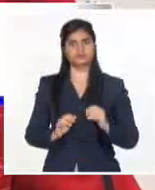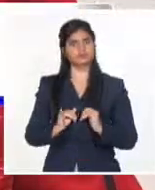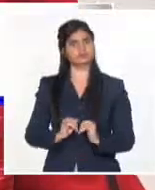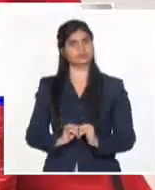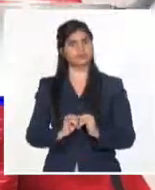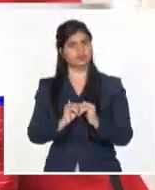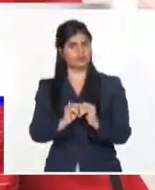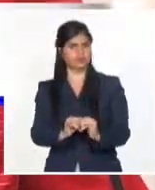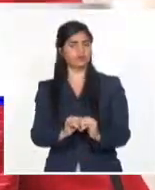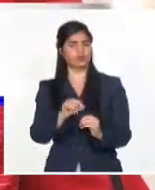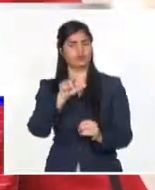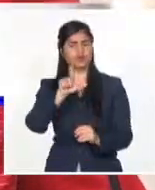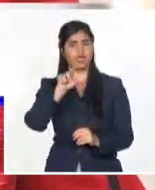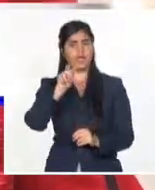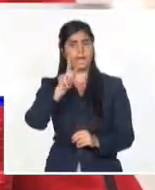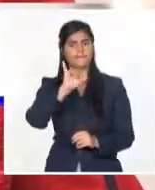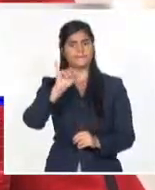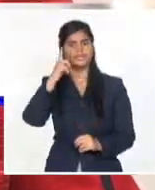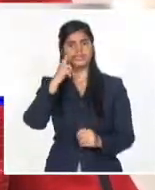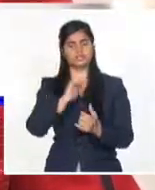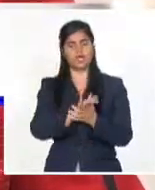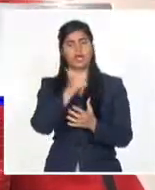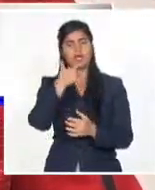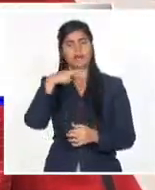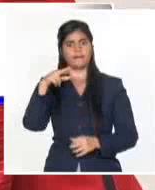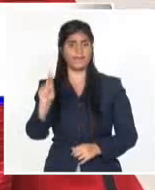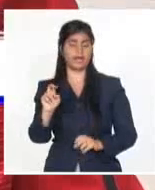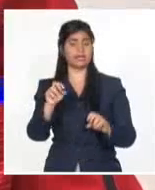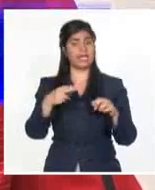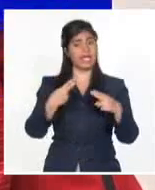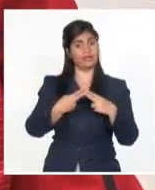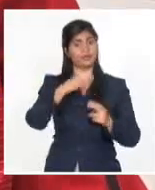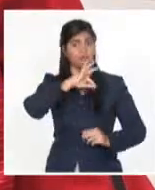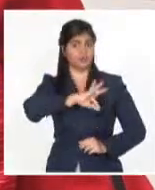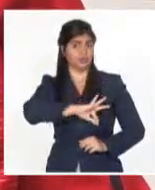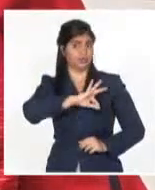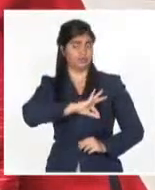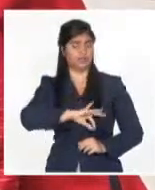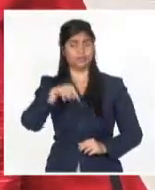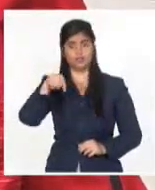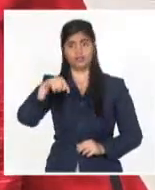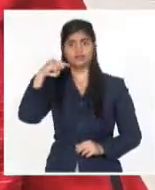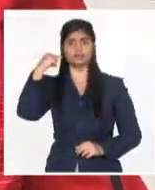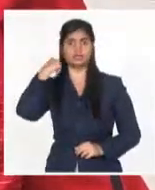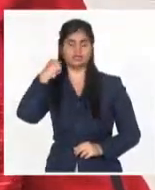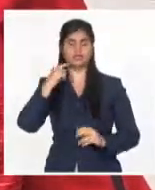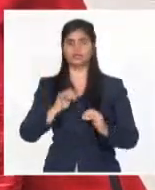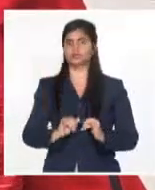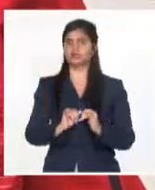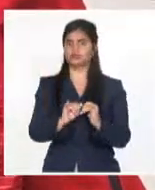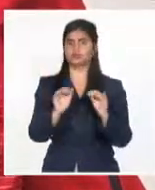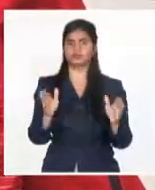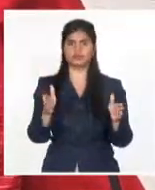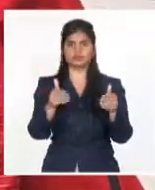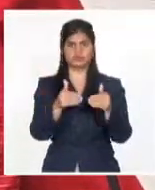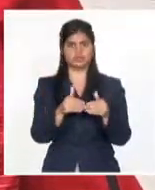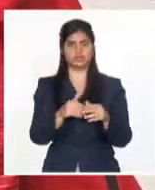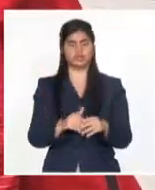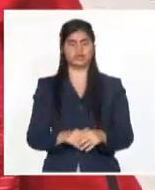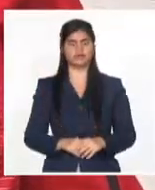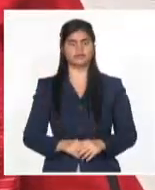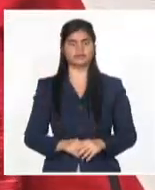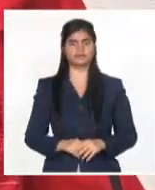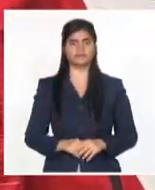Polideportivo de Viña del Mar, sede de los 19 Juegos Panamericanos Santiago de Chile 2023, fue un reporte de Daniel Gotay para el canal